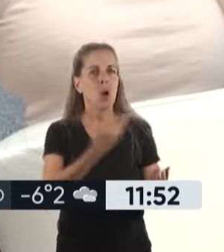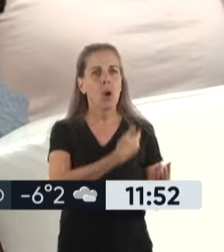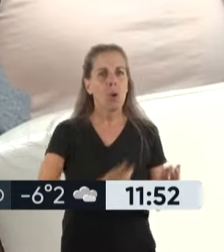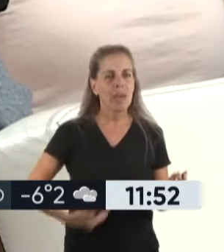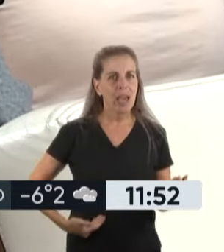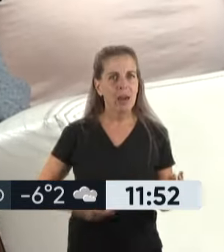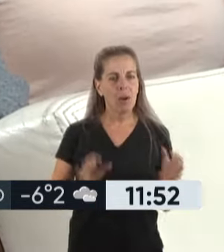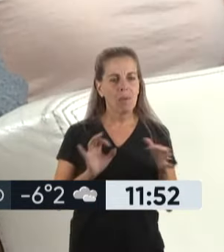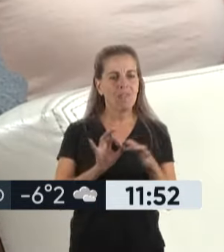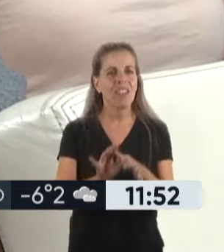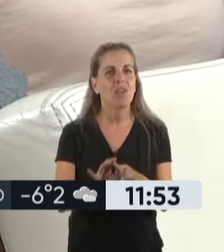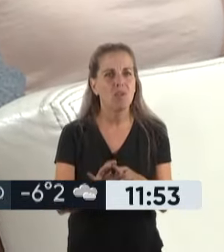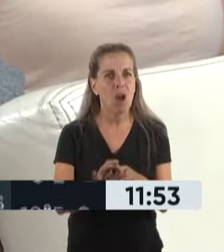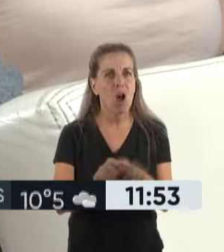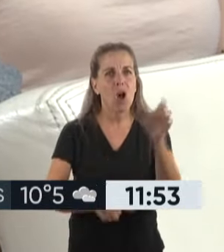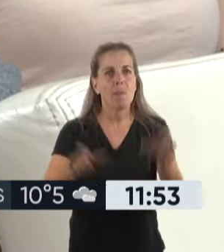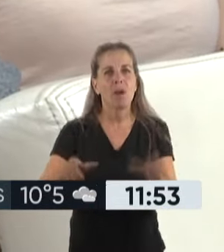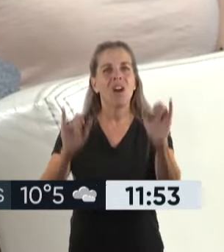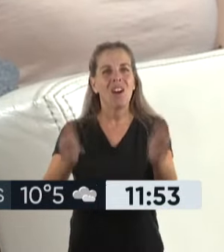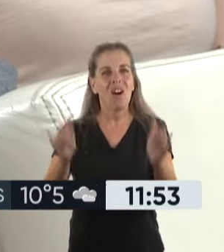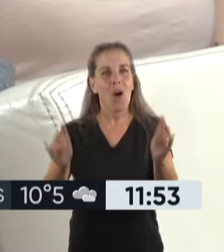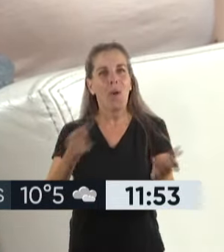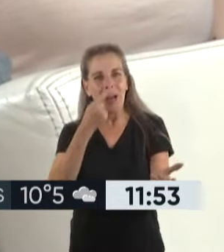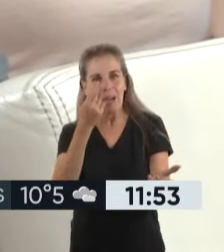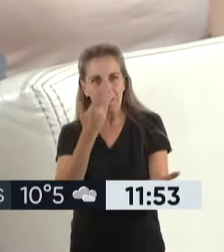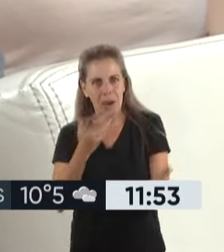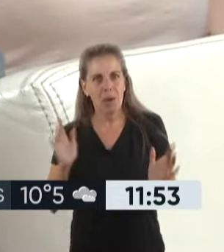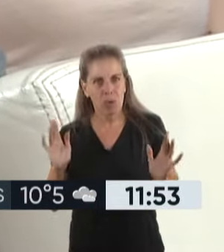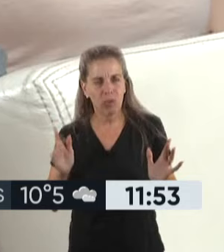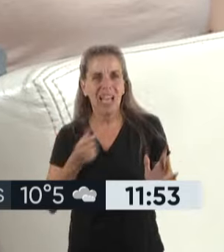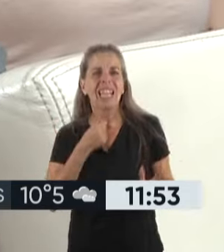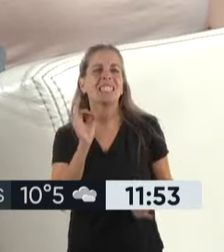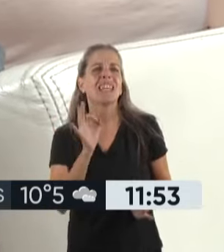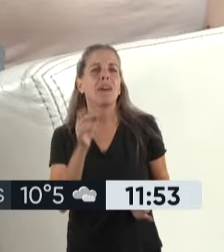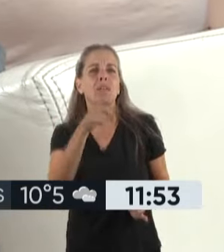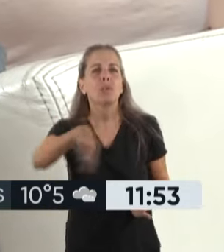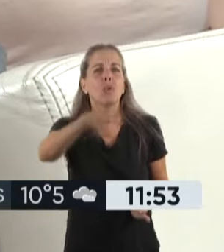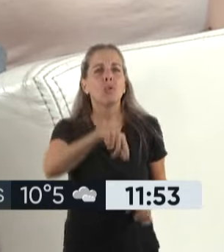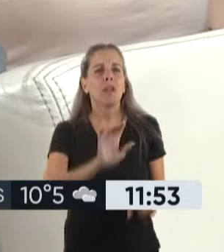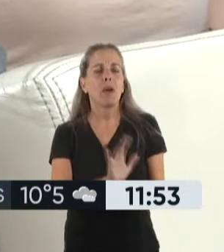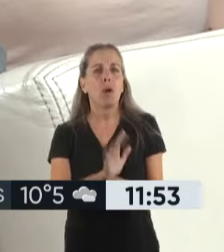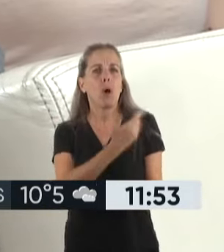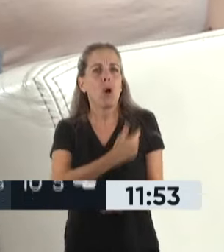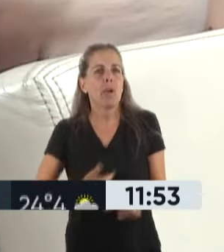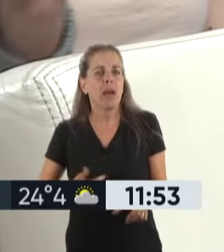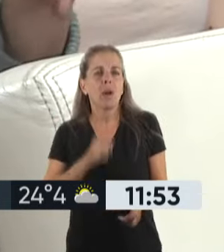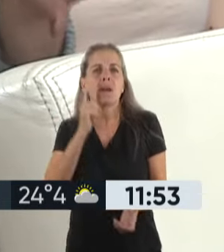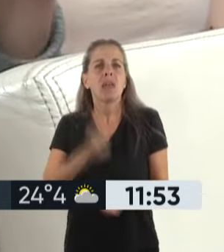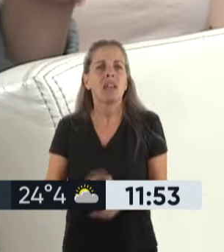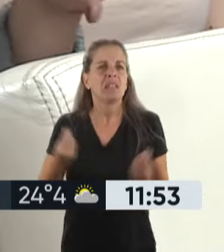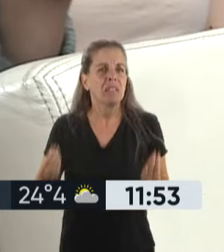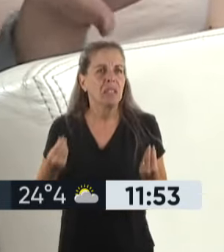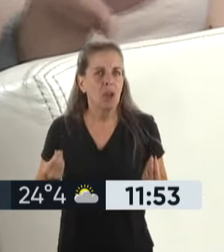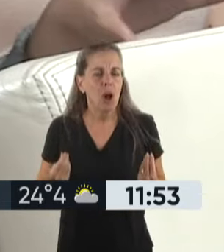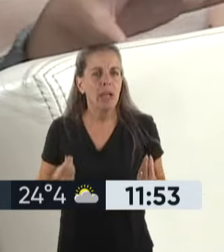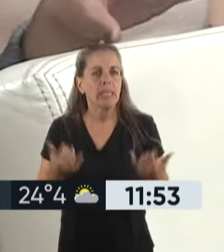jóvenes y me gustaría saber eh Qué medidas van a tomar ustedes como como gobierno para a pesar de todas las